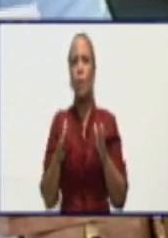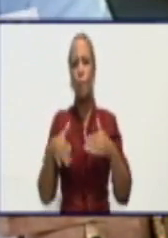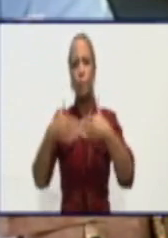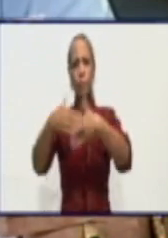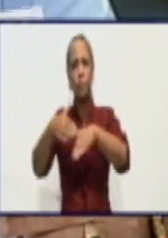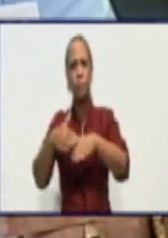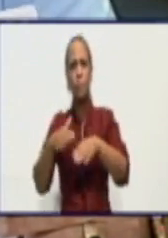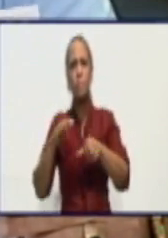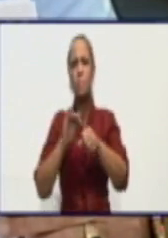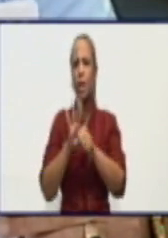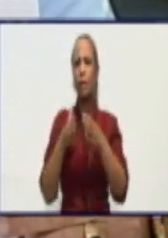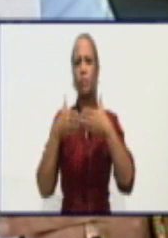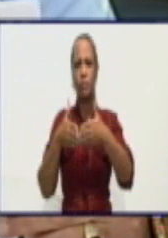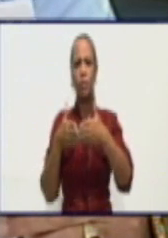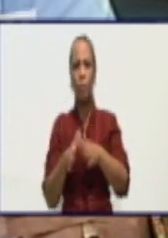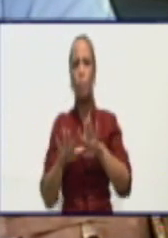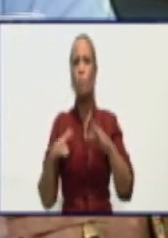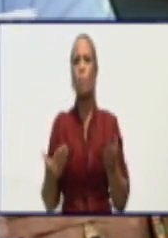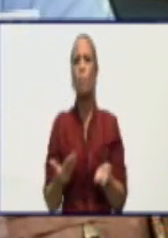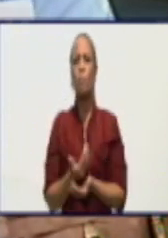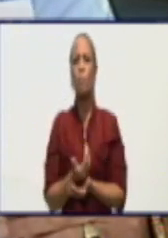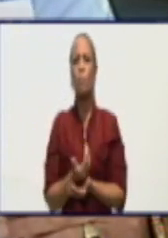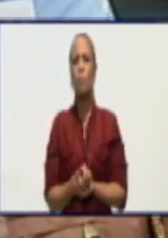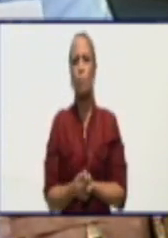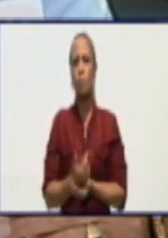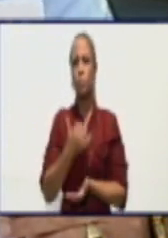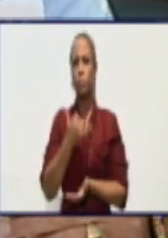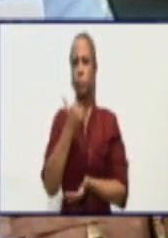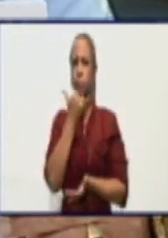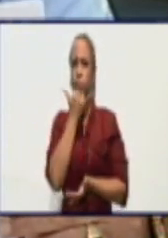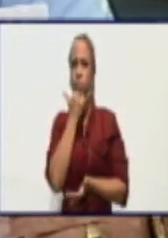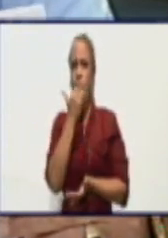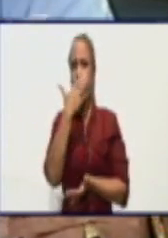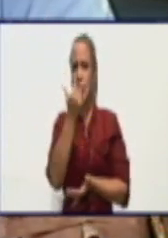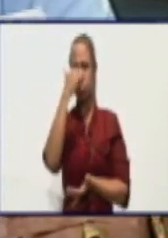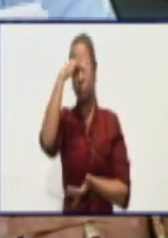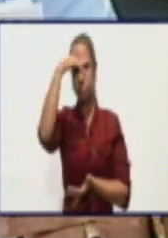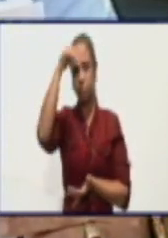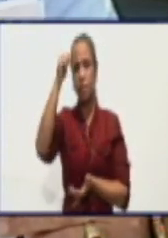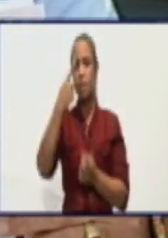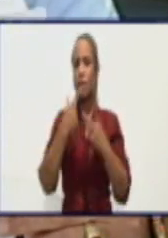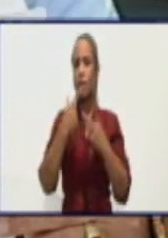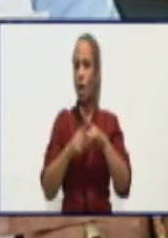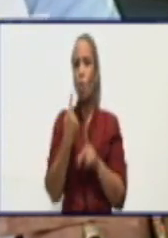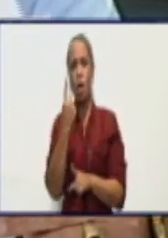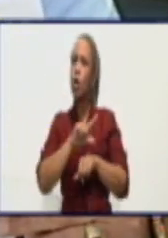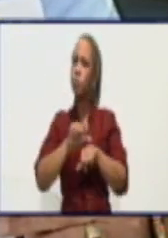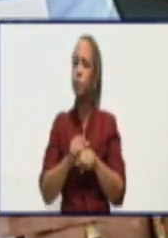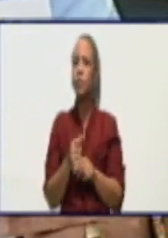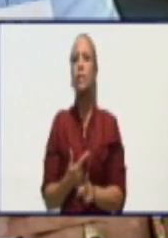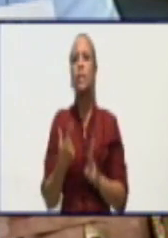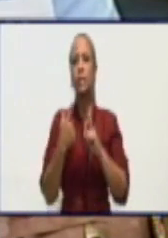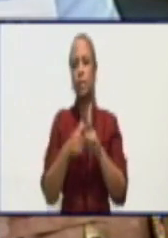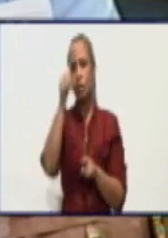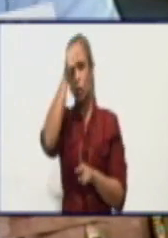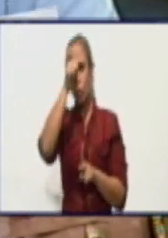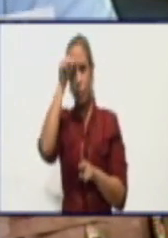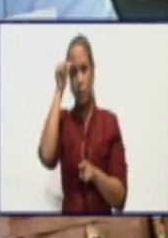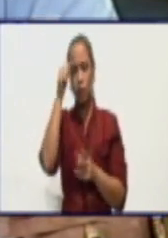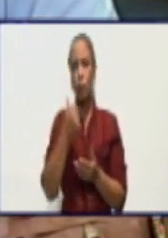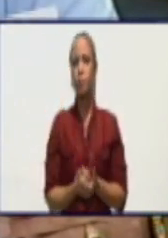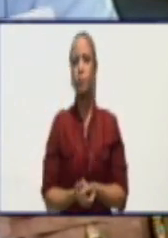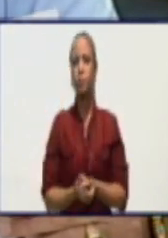límites con Guisa, por un falso contacto en el dropado de la subestación, 1 hora duró la reparación. Y el domingo, la subestación de San Francisco por